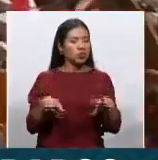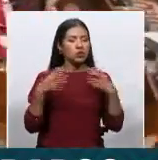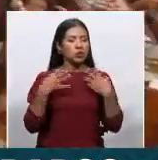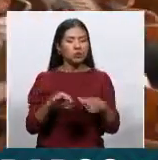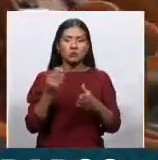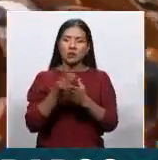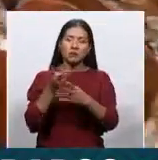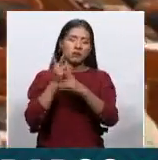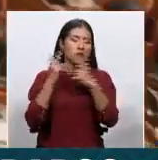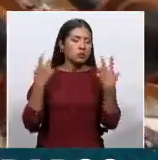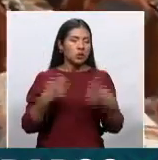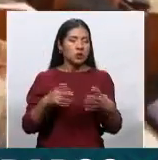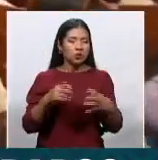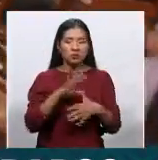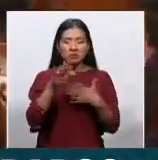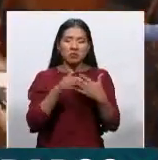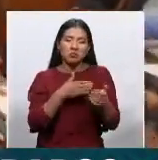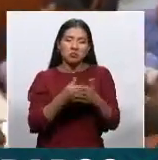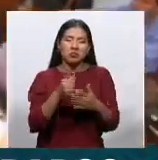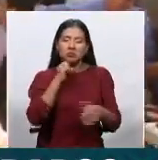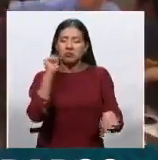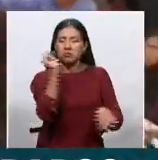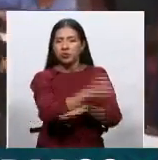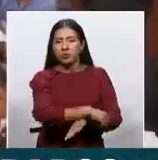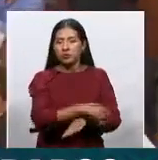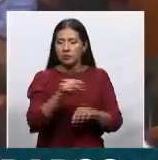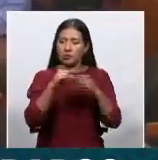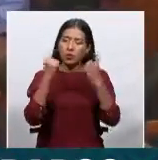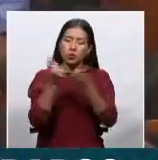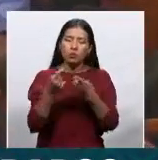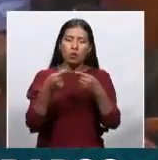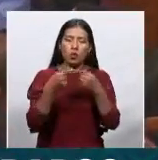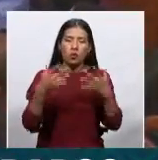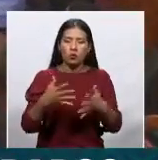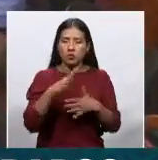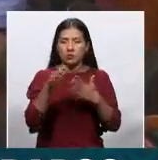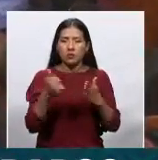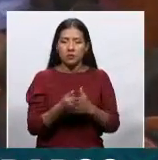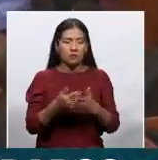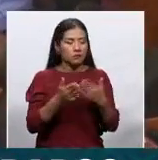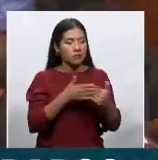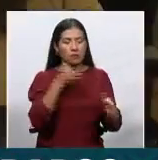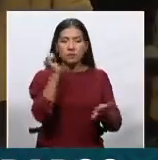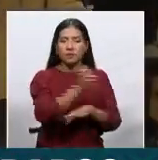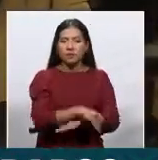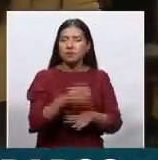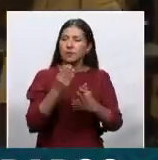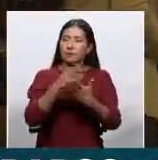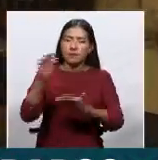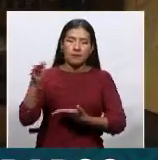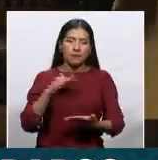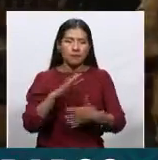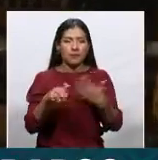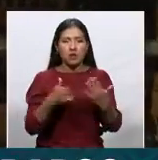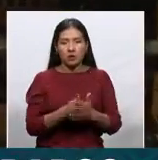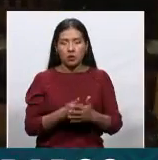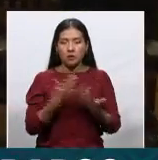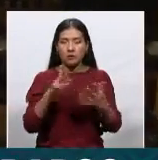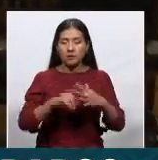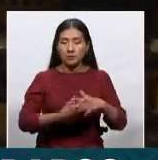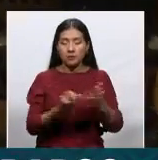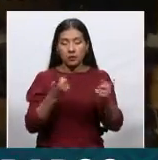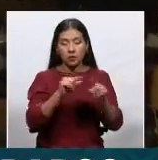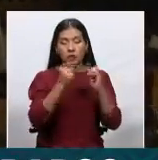dicho préstamo, es decir, que tanto asambleístas de oposición como de oficialismo negaron estos recursos, que en una instancia las autoridades de